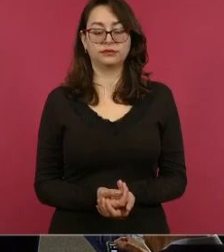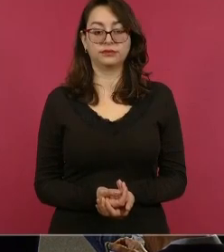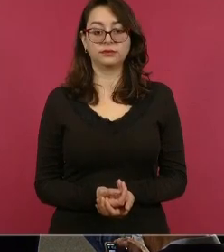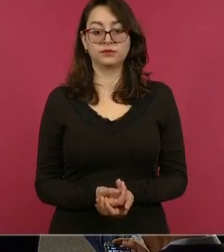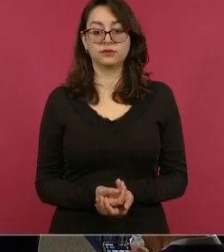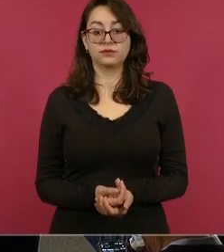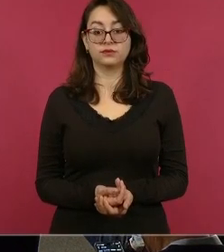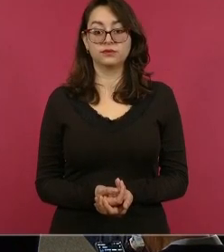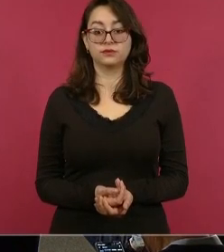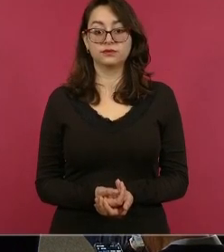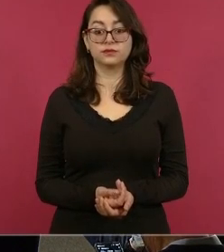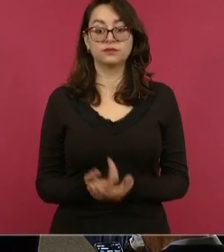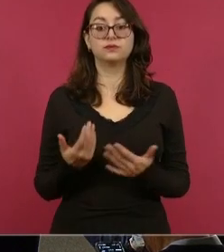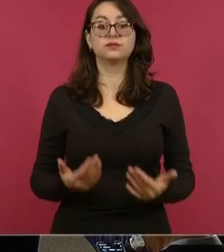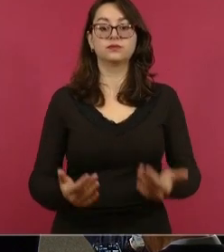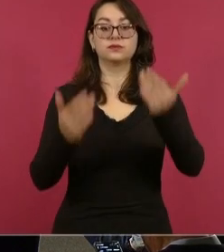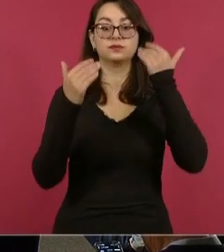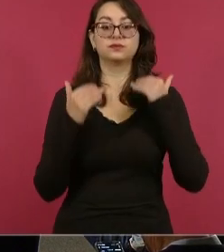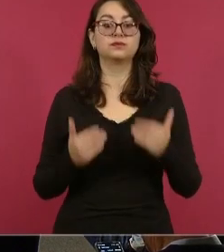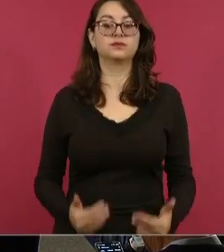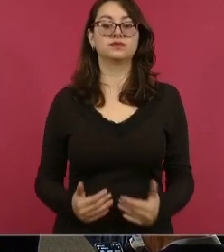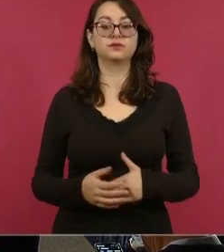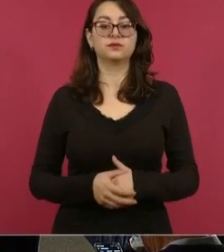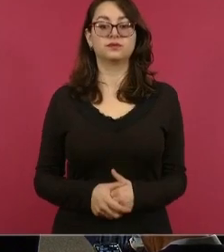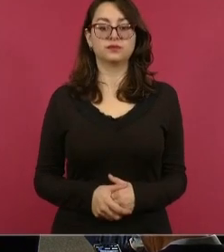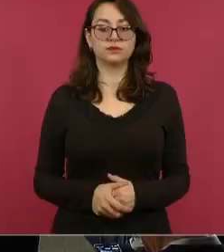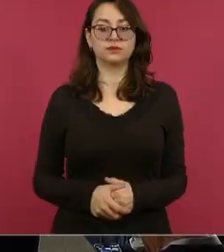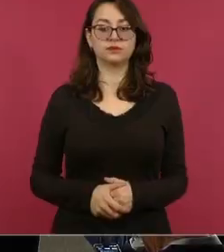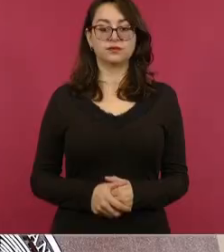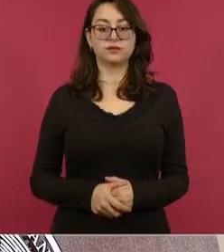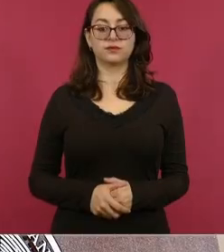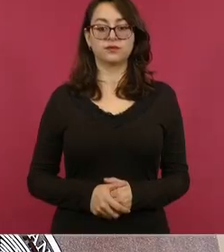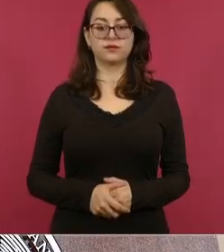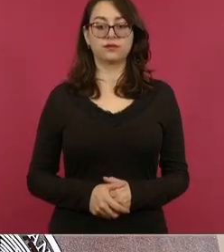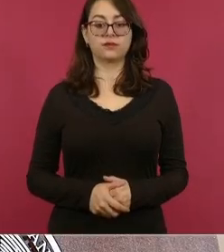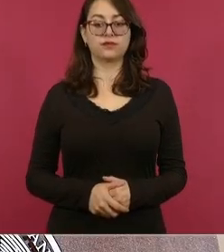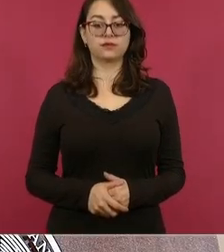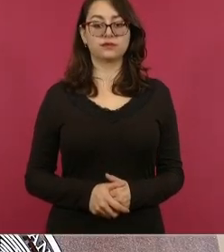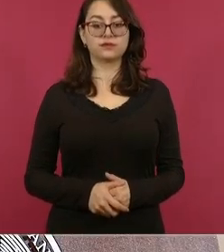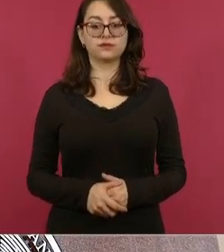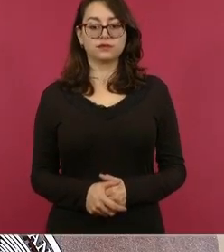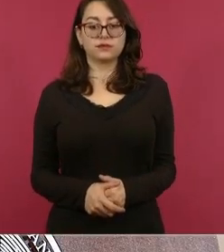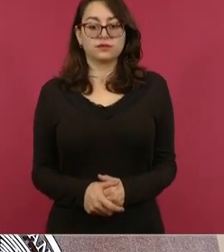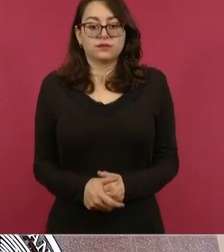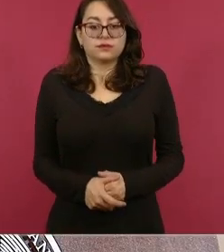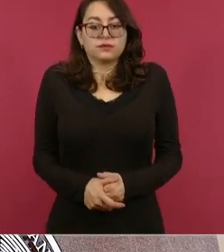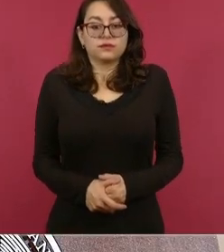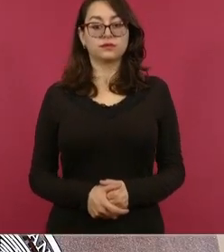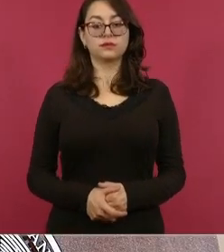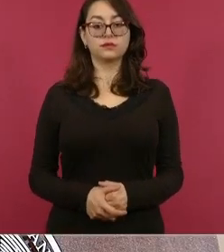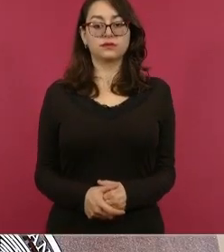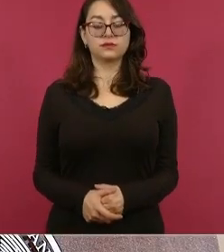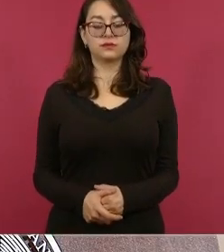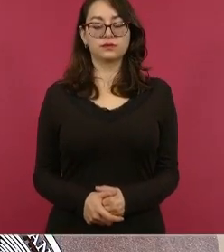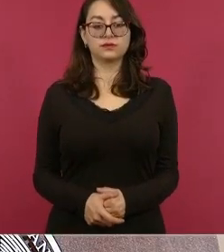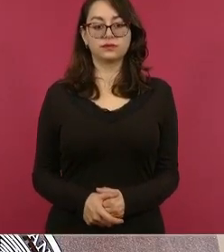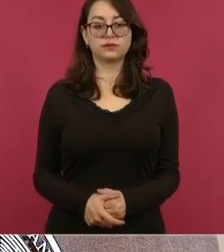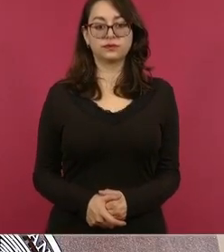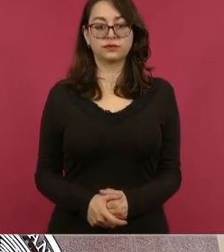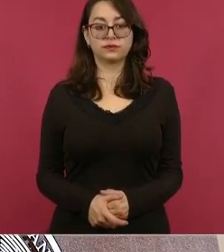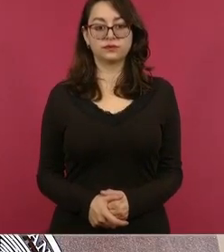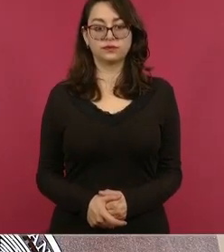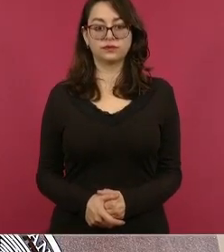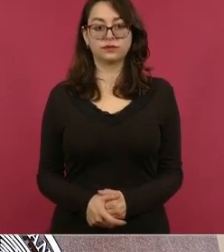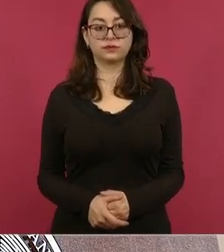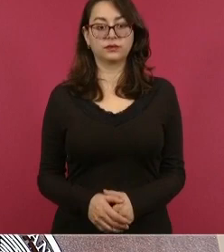Y bueno, pues vamos con la siguiente. Bueno, ya saben, mexicanos a favor